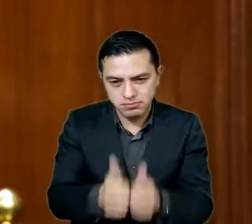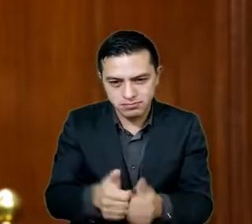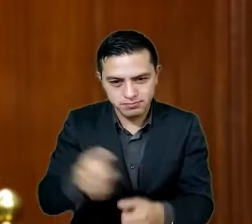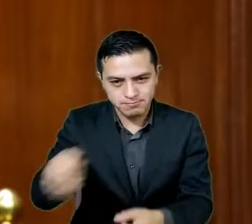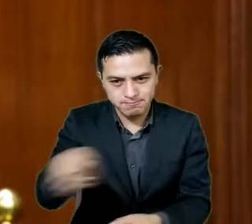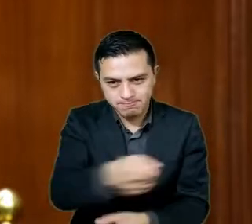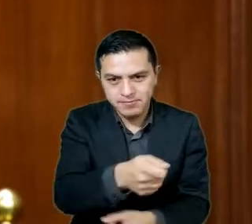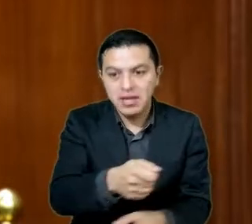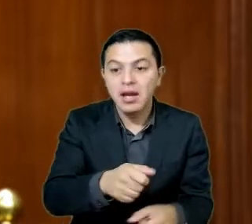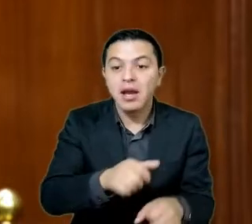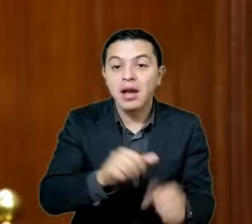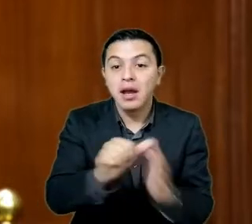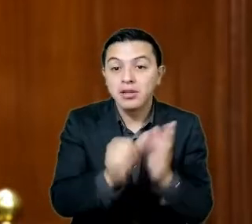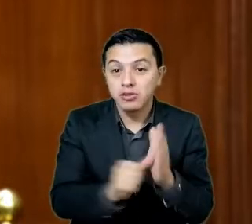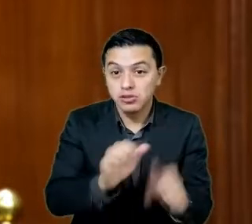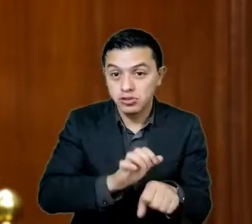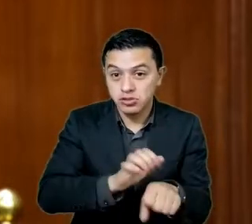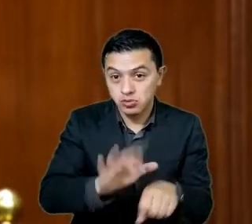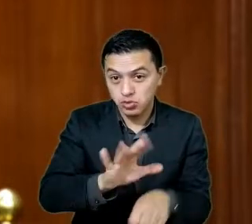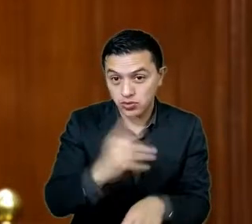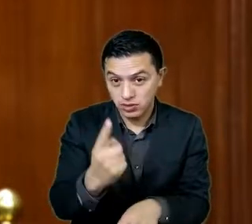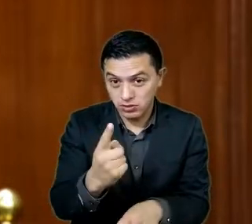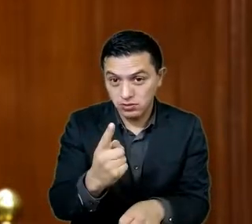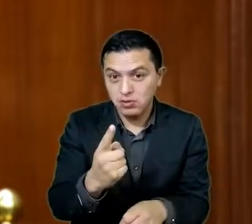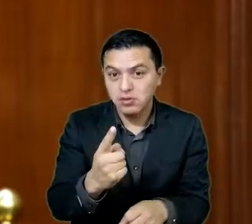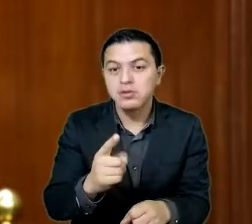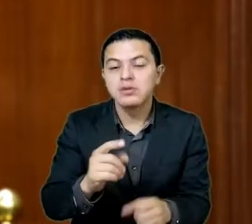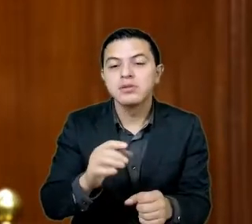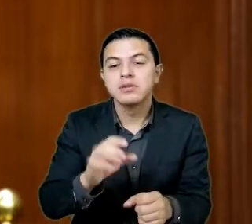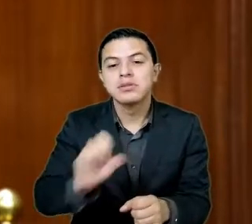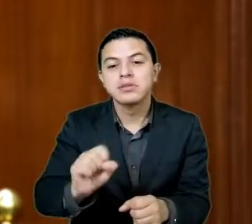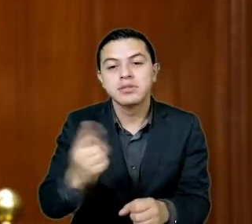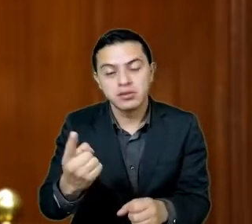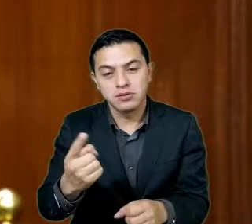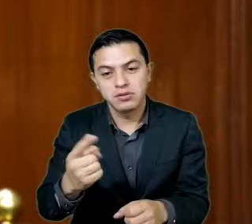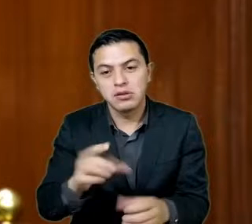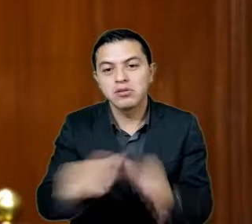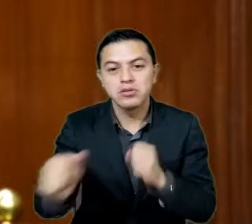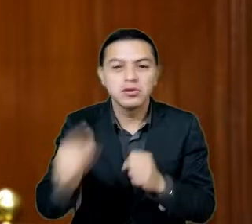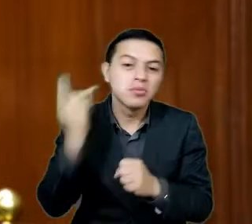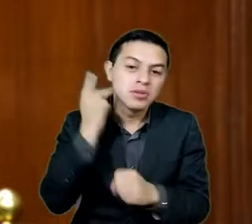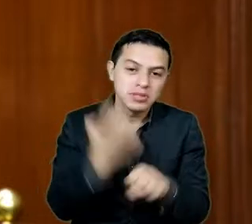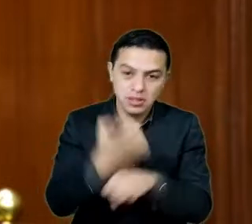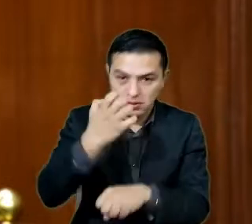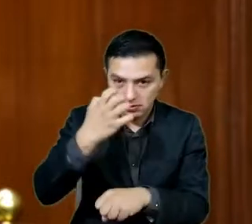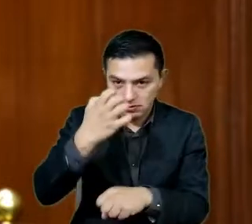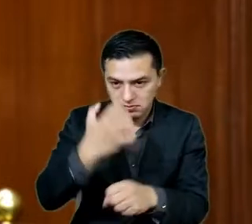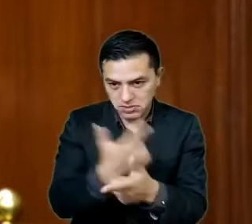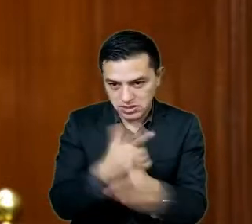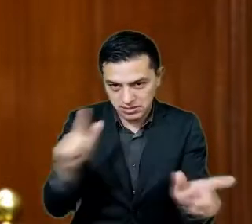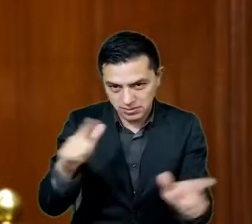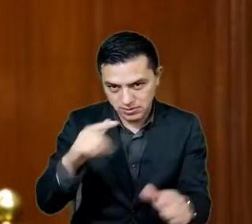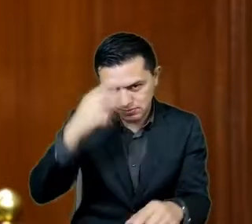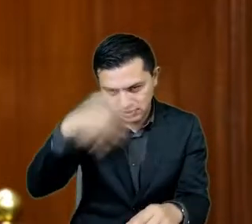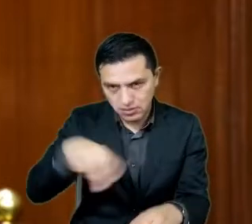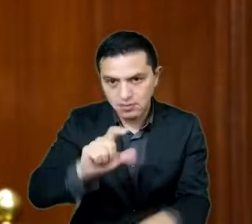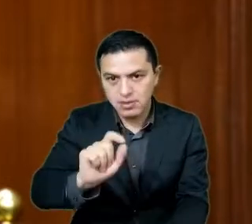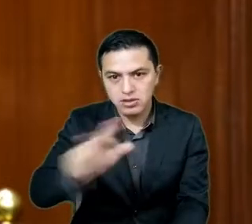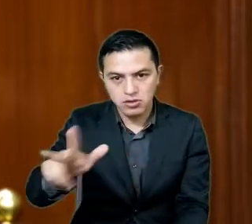2, 57 y 61, fracción 1 de la Constitución Política del Estado Libre y Soberano de México, 28, fracción